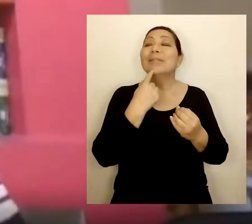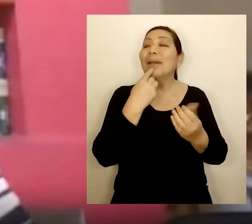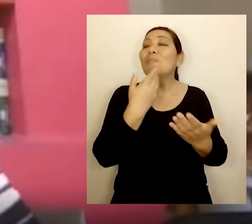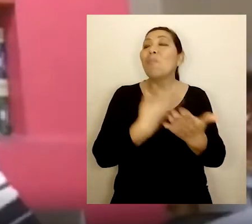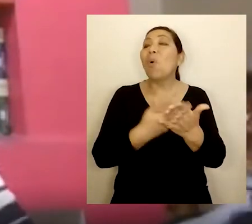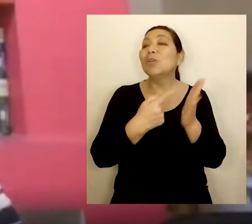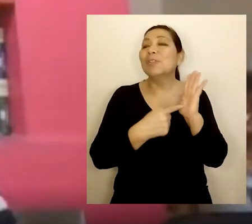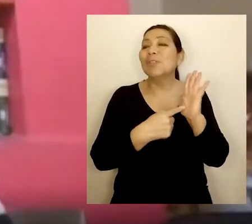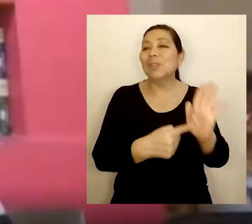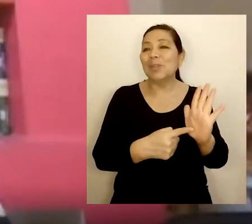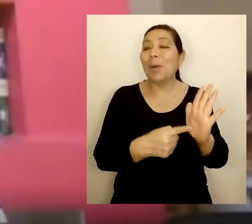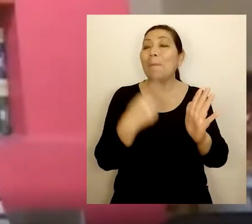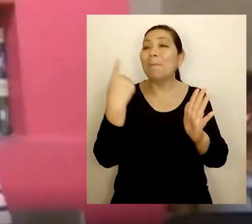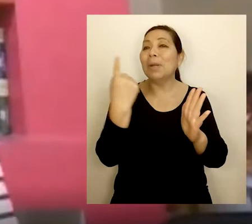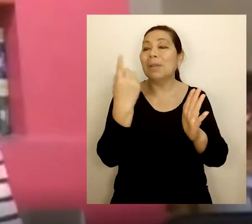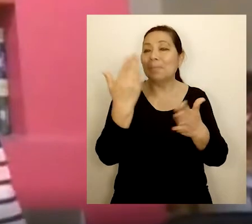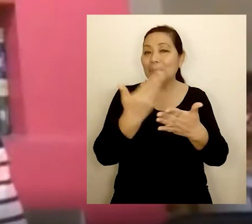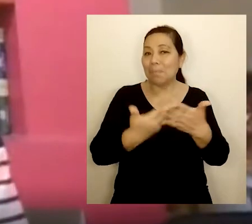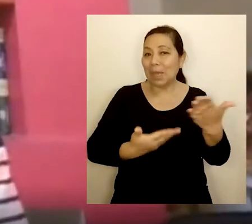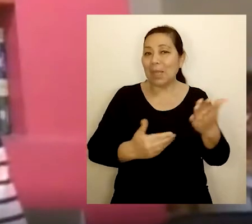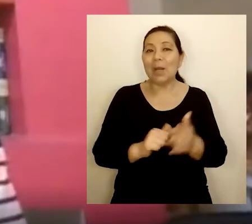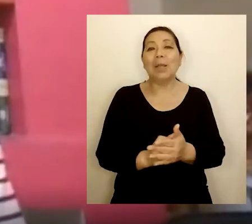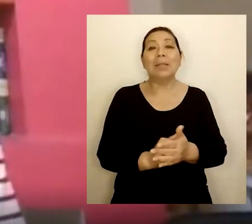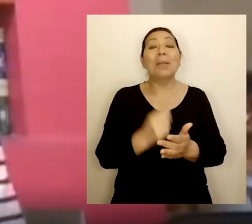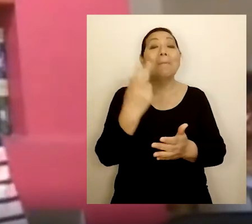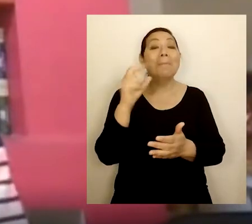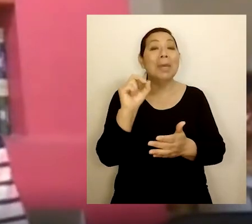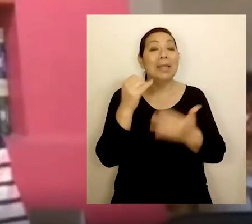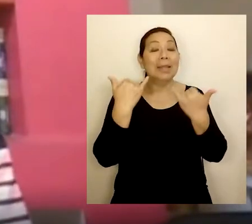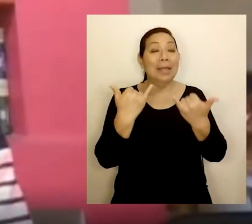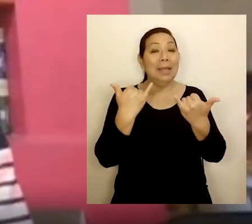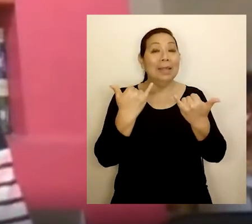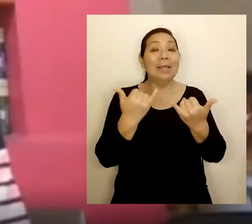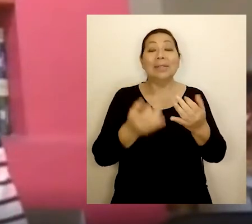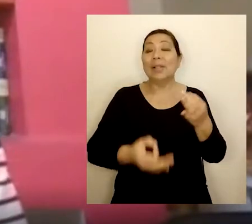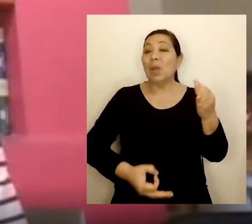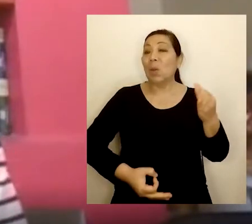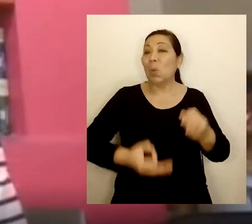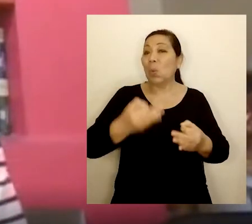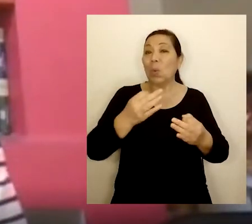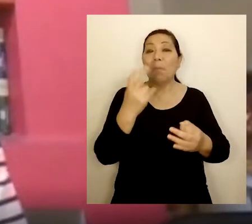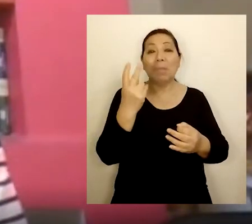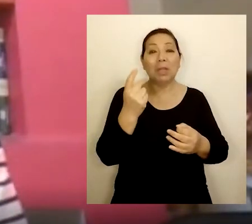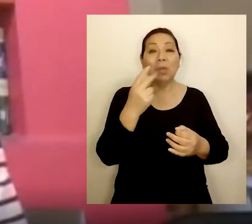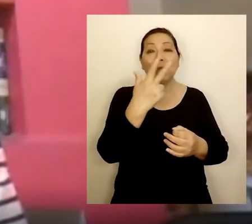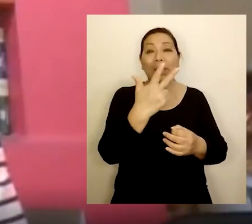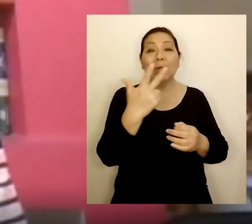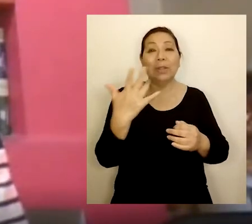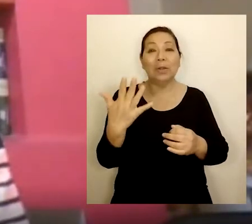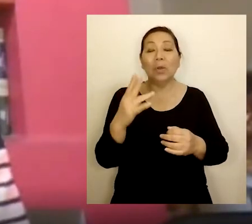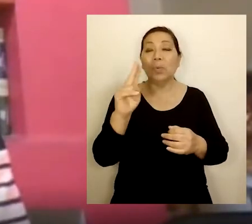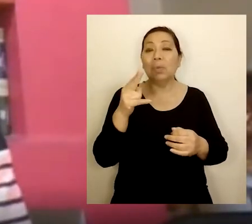acreditó, y bien lo dice en el fundamento 20 de esta sentencia